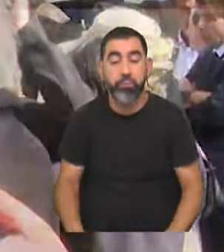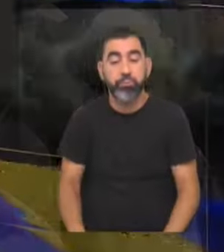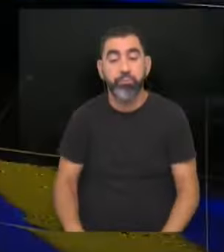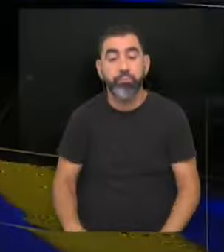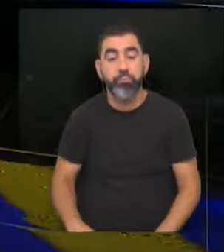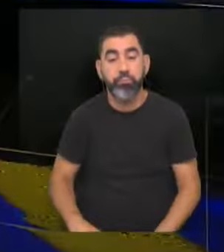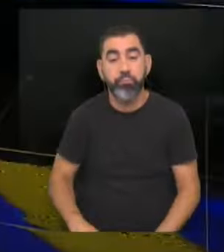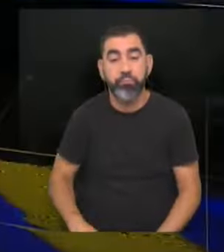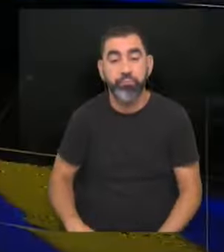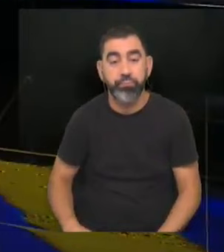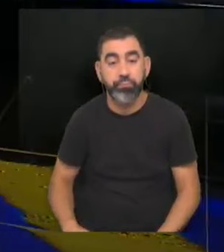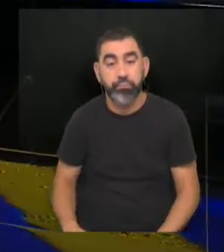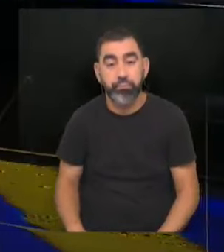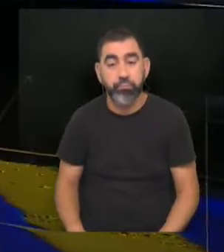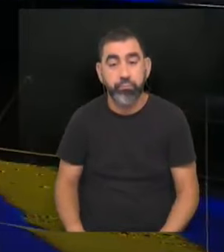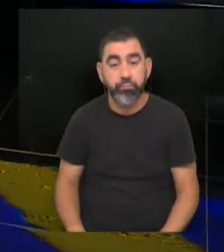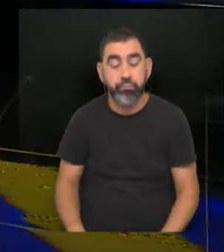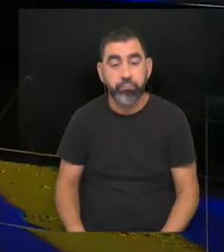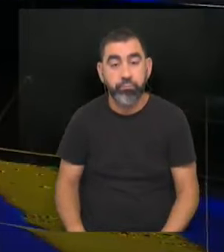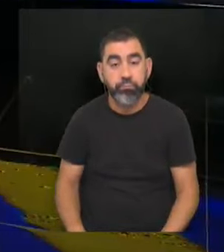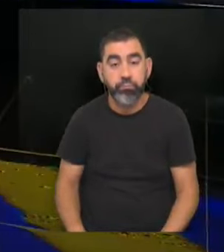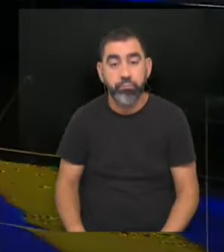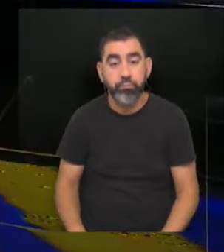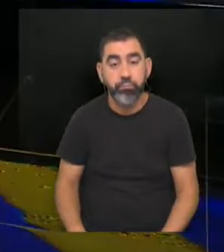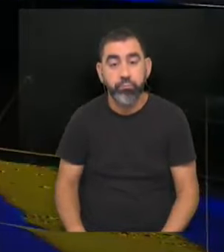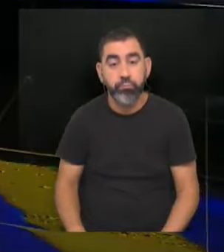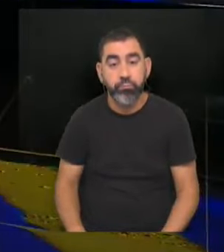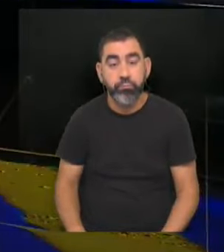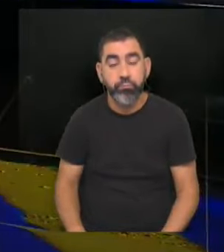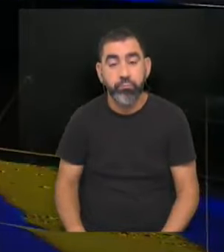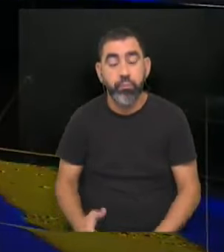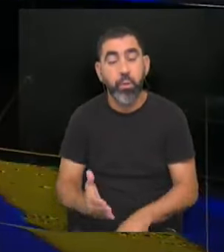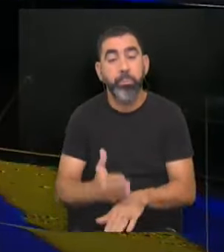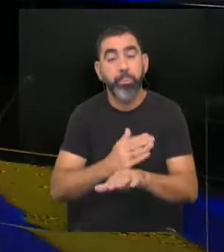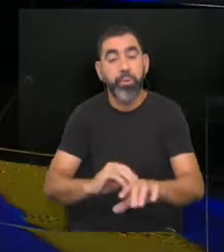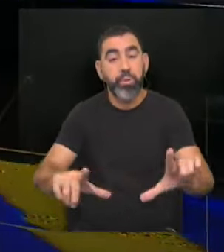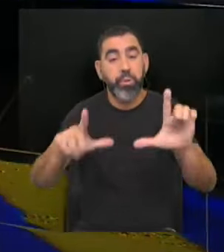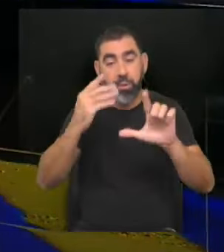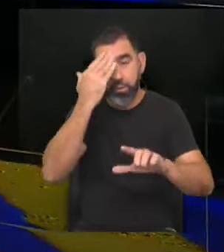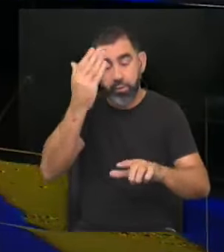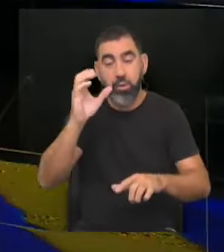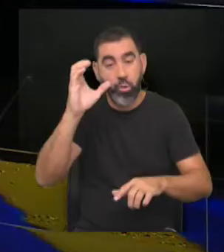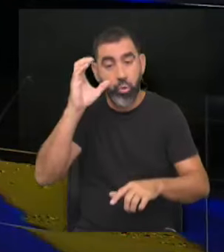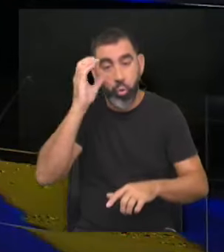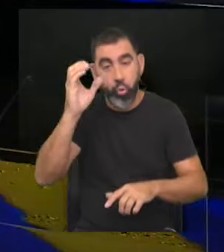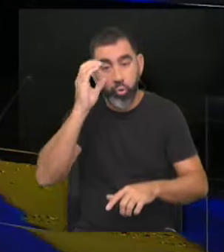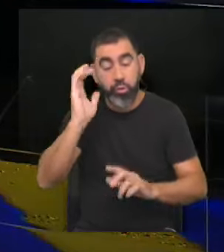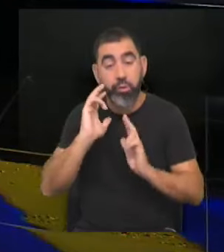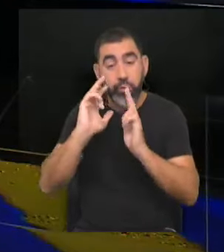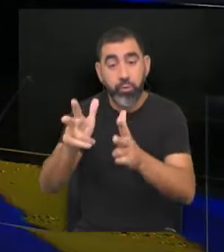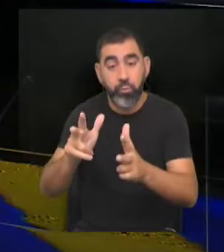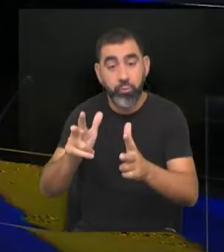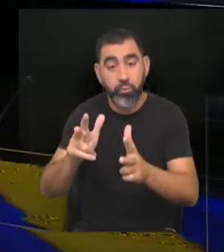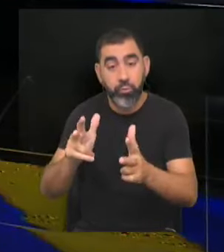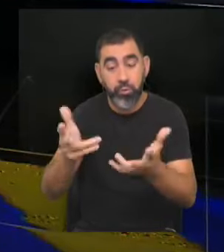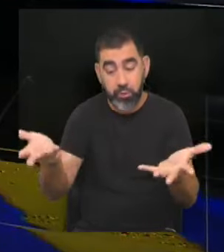extremos y segú seguimos en tiendas políticas porque en este caso la precandidata por el frente amplio Carolina cose dijo que